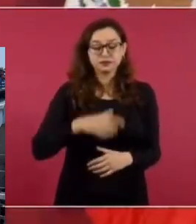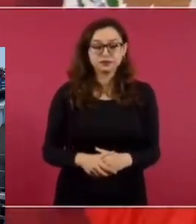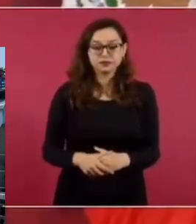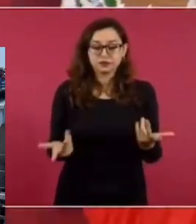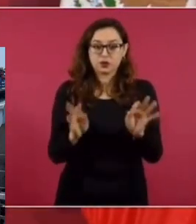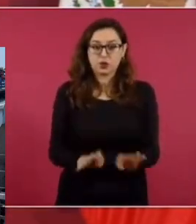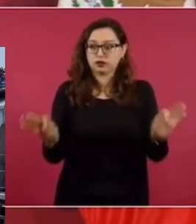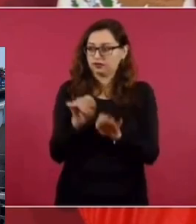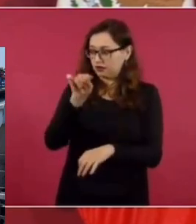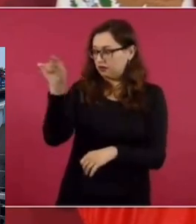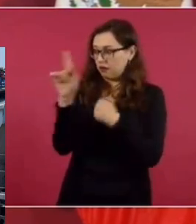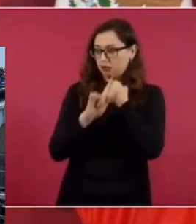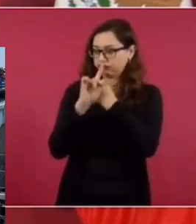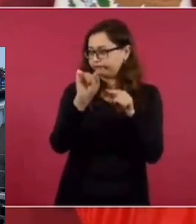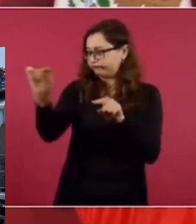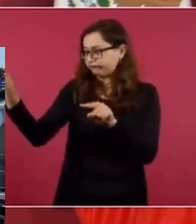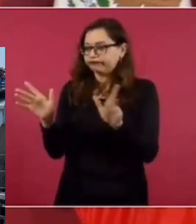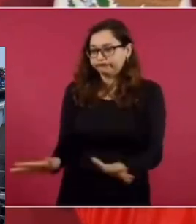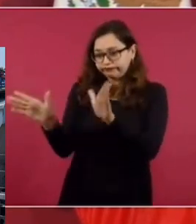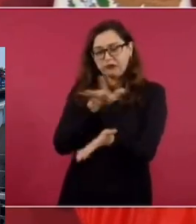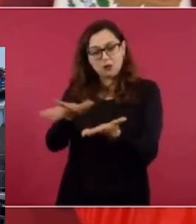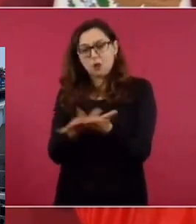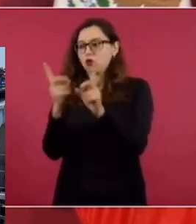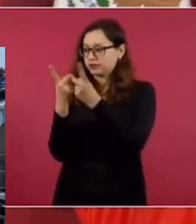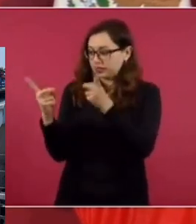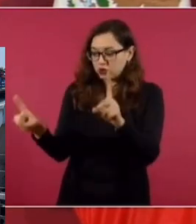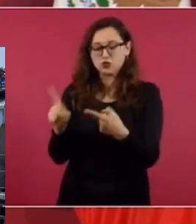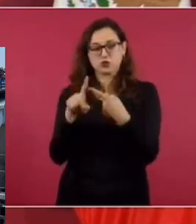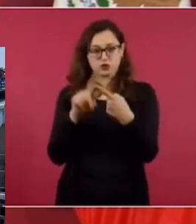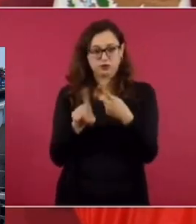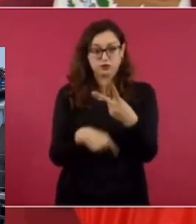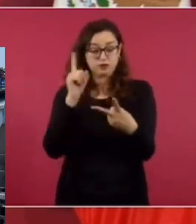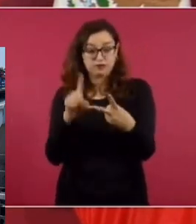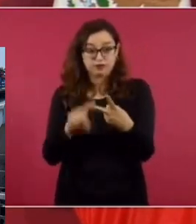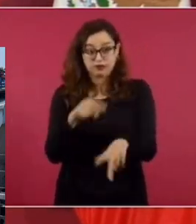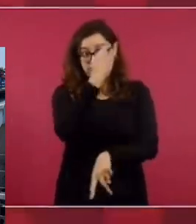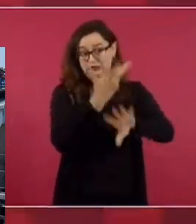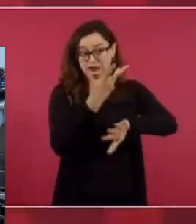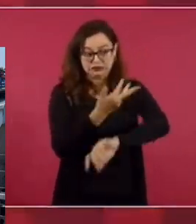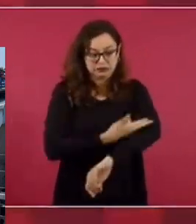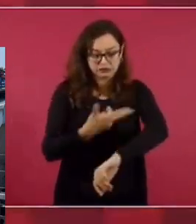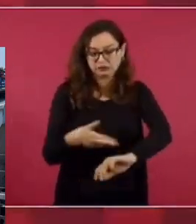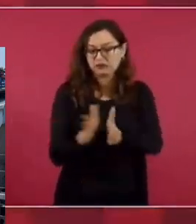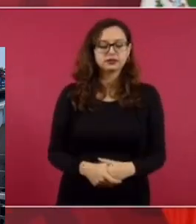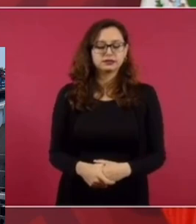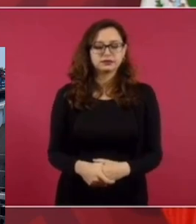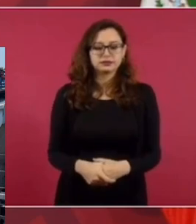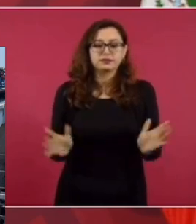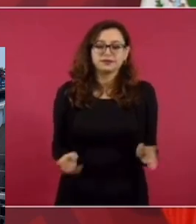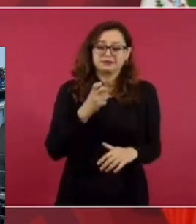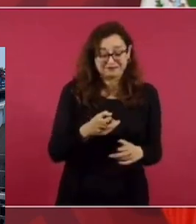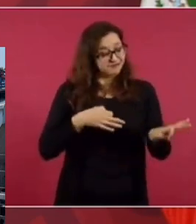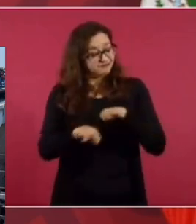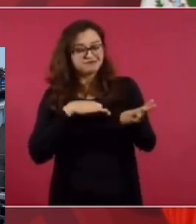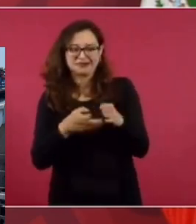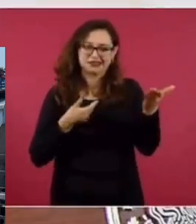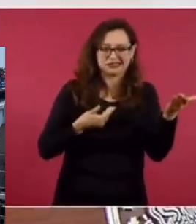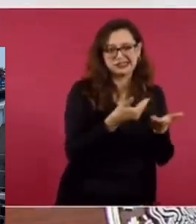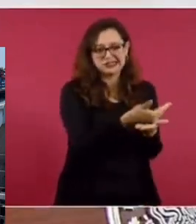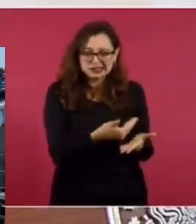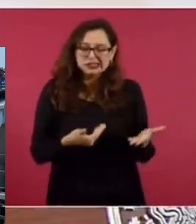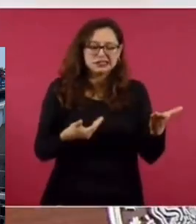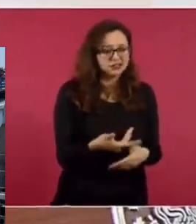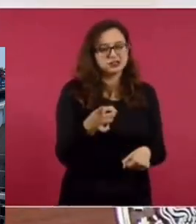el desarrollo y que Estados Unidos ordene el flujo migratorio. En eso estamos. Y nosotros